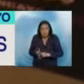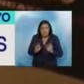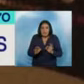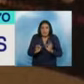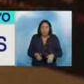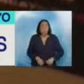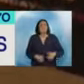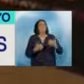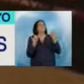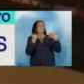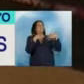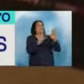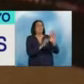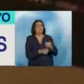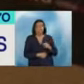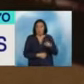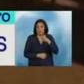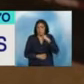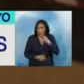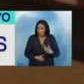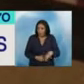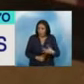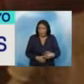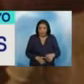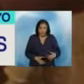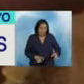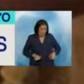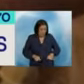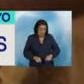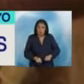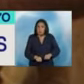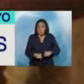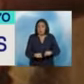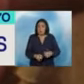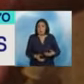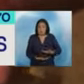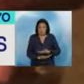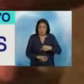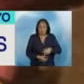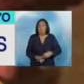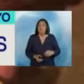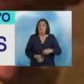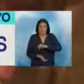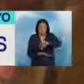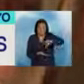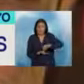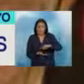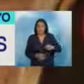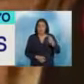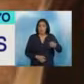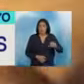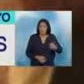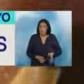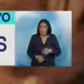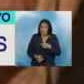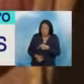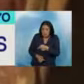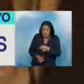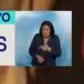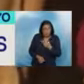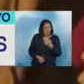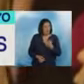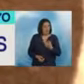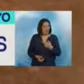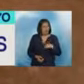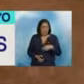qué Esta mujer paseaba a su bebé en un coche por la plaza de Huancayo. Nada extraño de no ser porque estaba